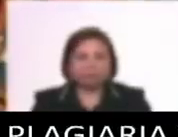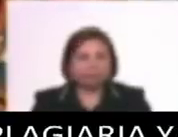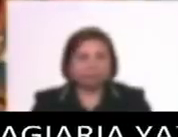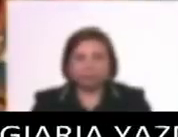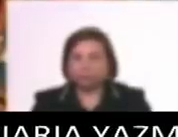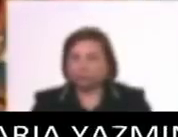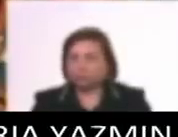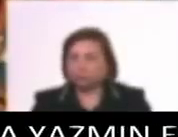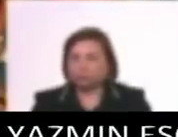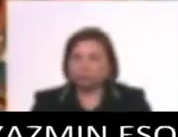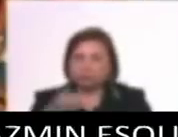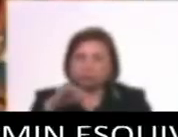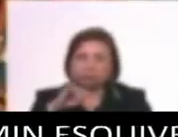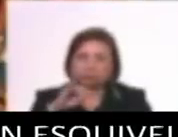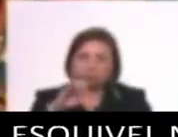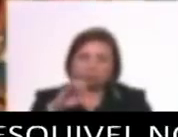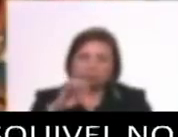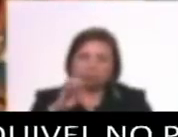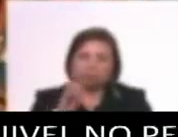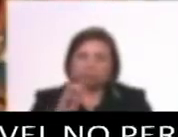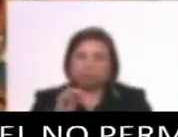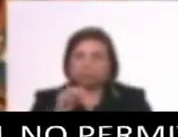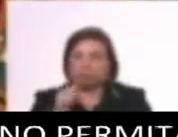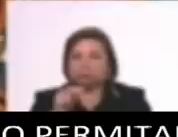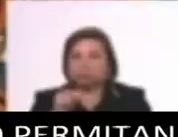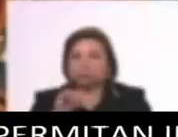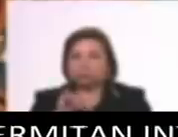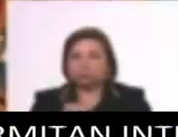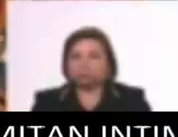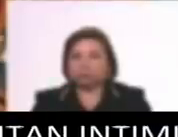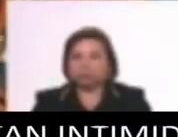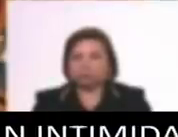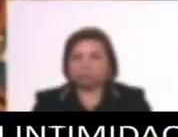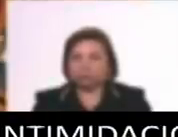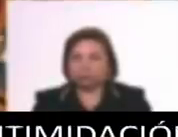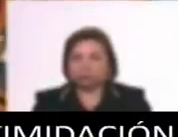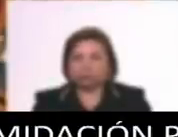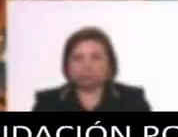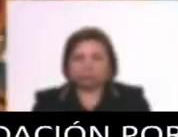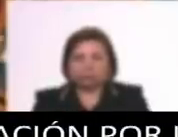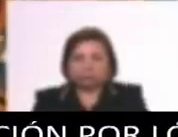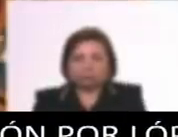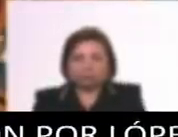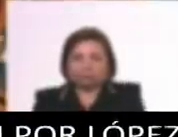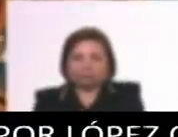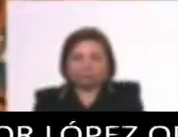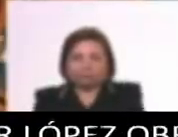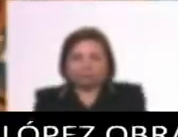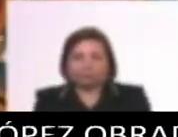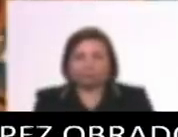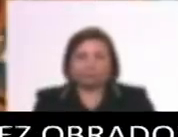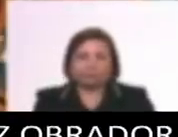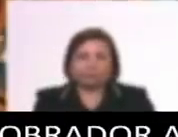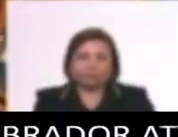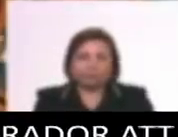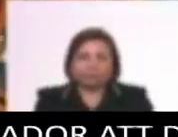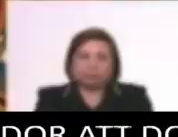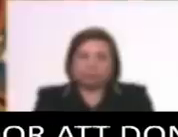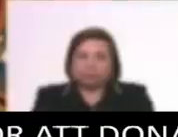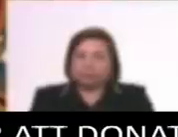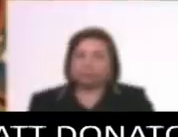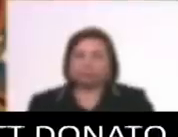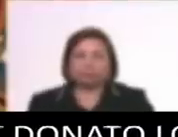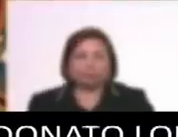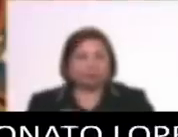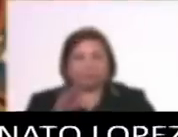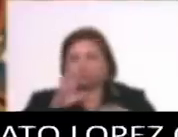Así como dijo efectivamente que ese mensaje ya lo había dado antes, Oscar, había dicho de que había un plan